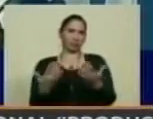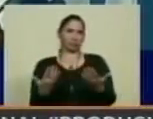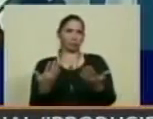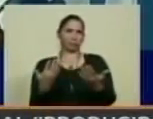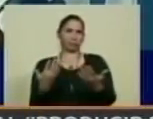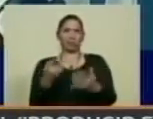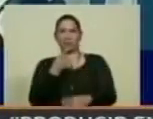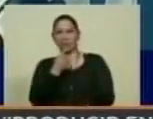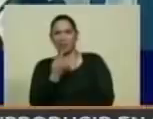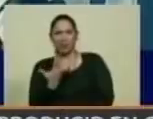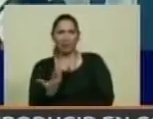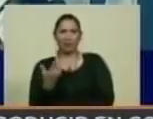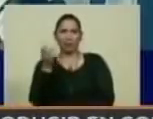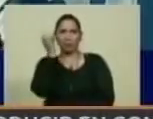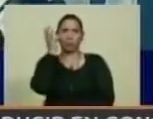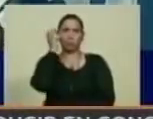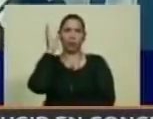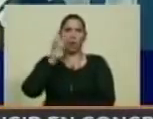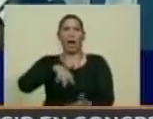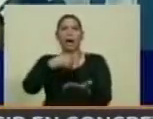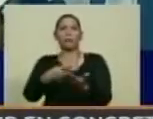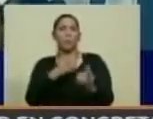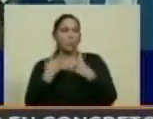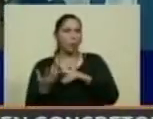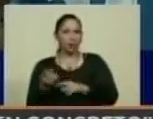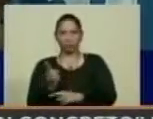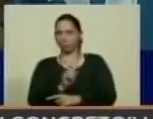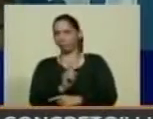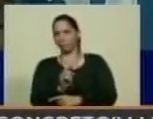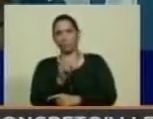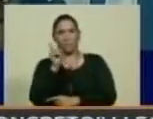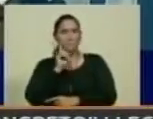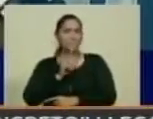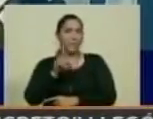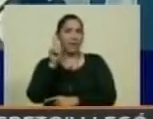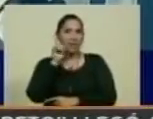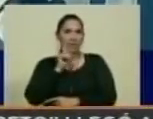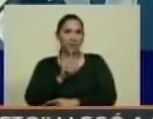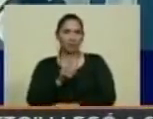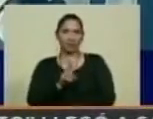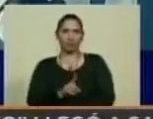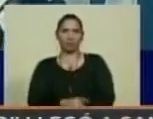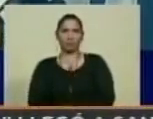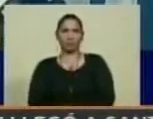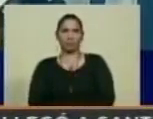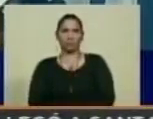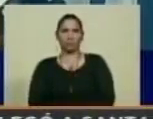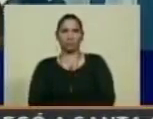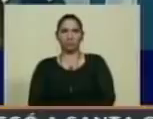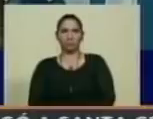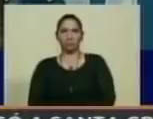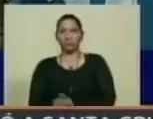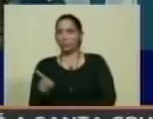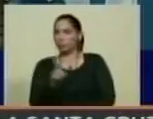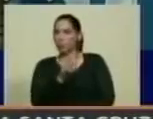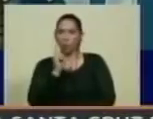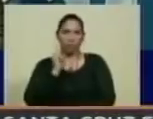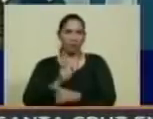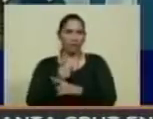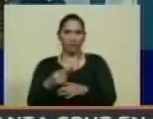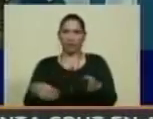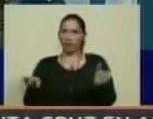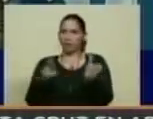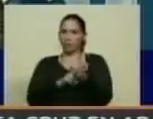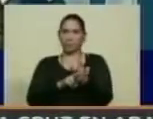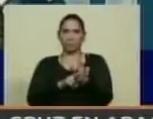que cayó muerto, es una mentira podrida que no debe repetirse.